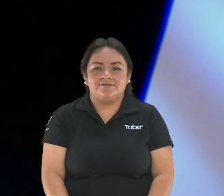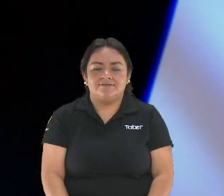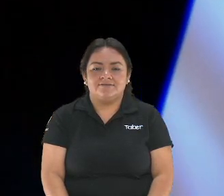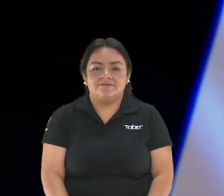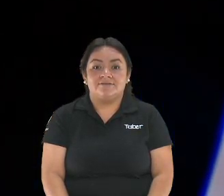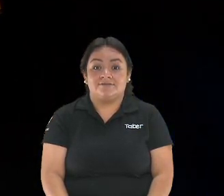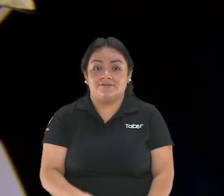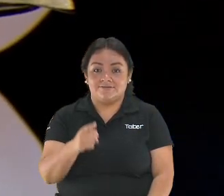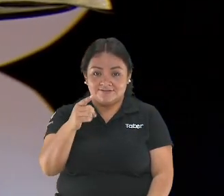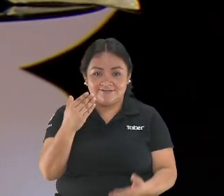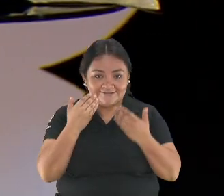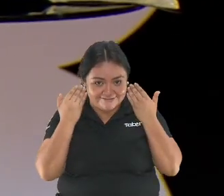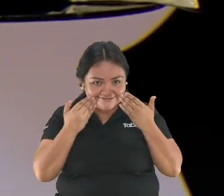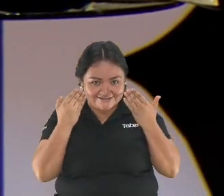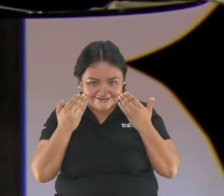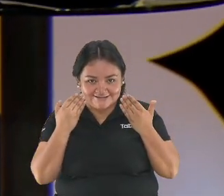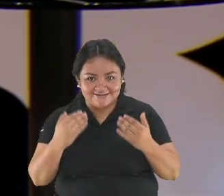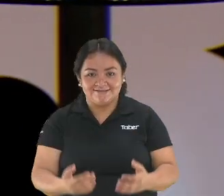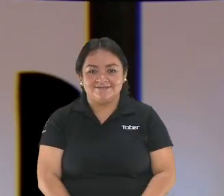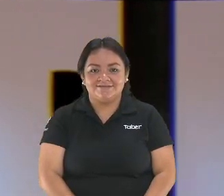gloria t